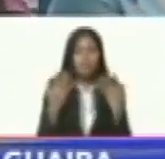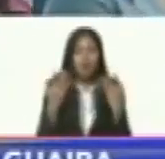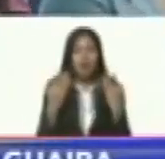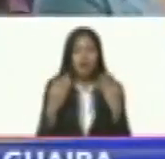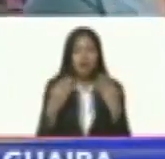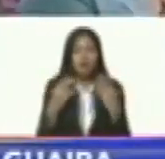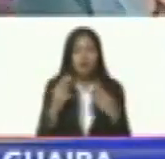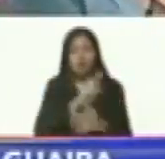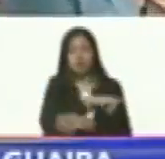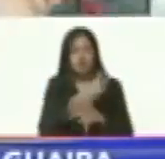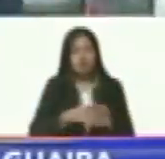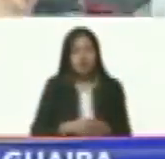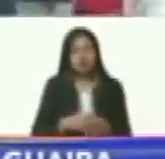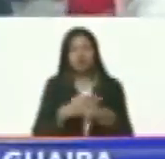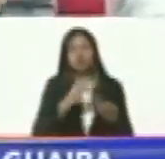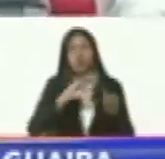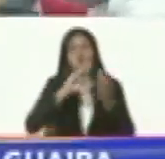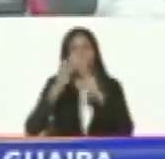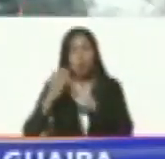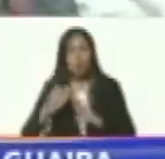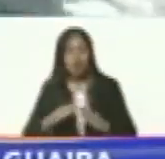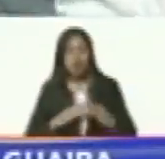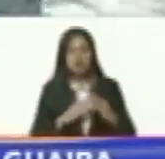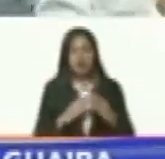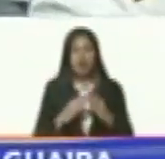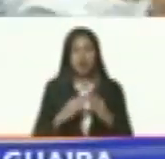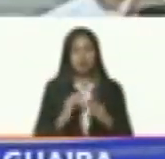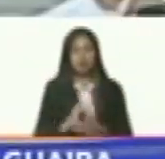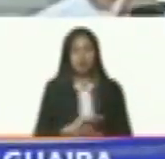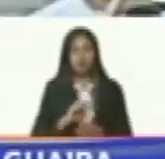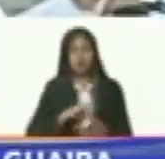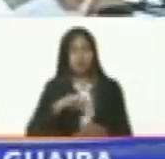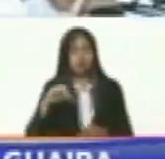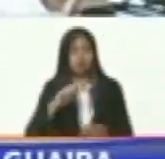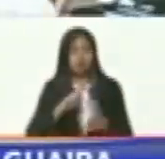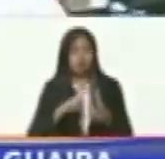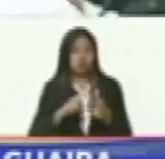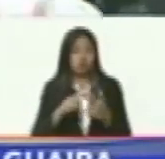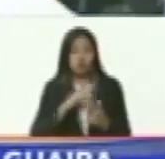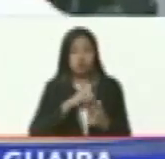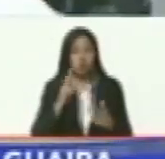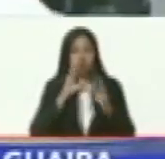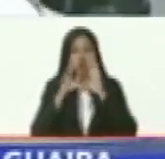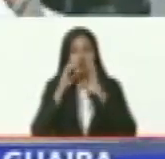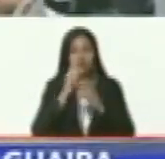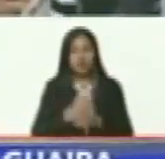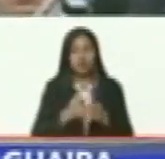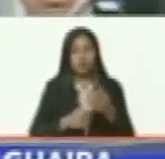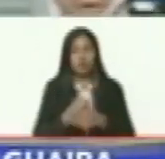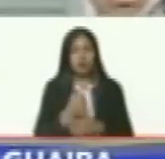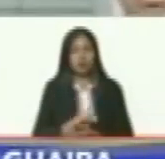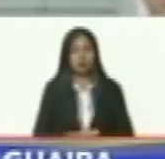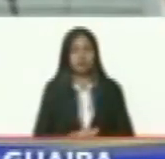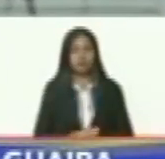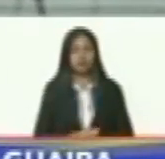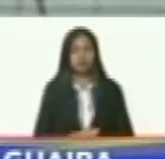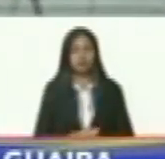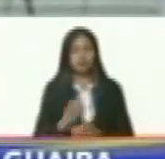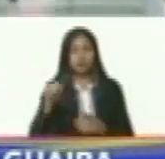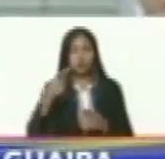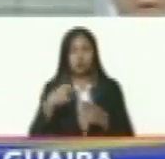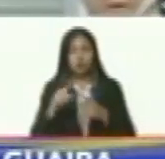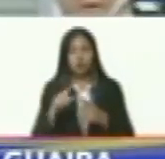del Poder Popular organizado en comunas. Entonces, presidente, nosotros queremos agradecerle esa confianza por un lado, por el otro